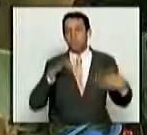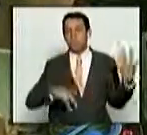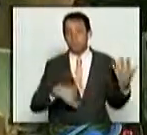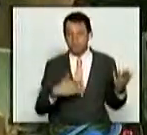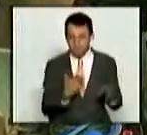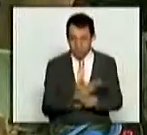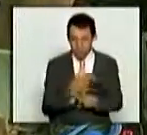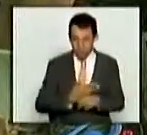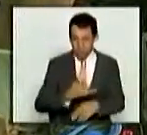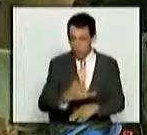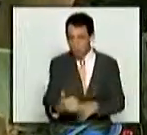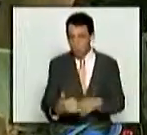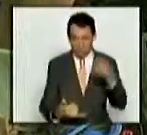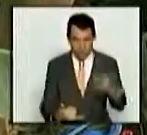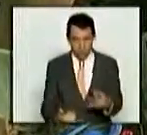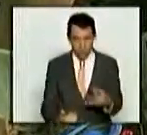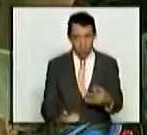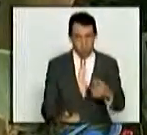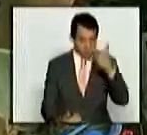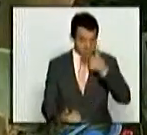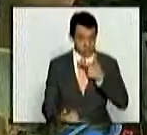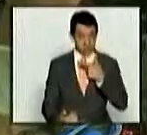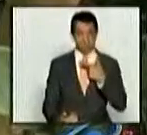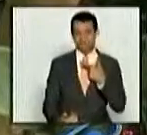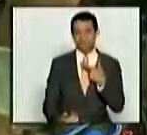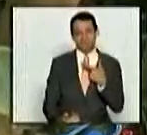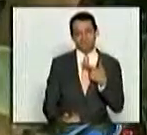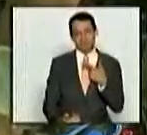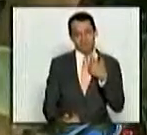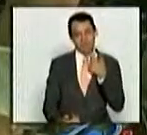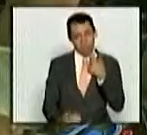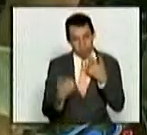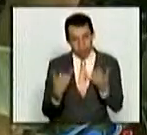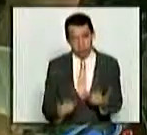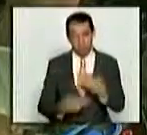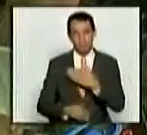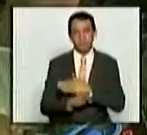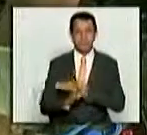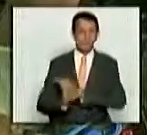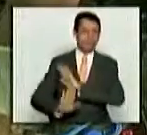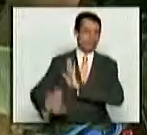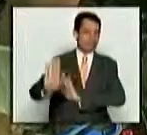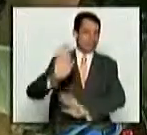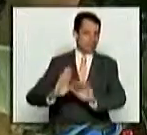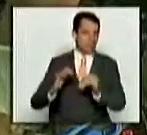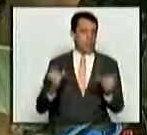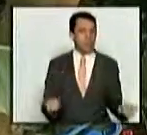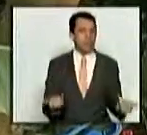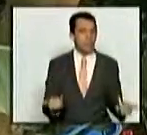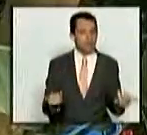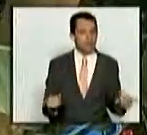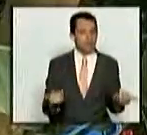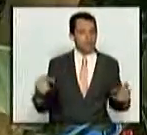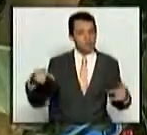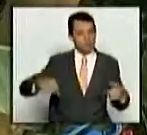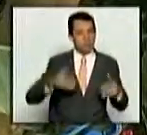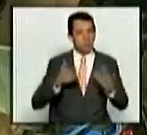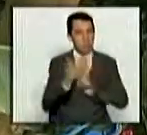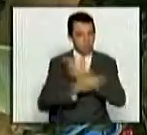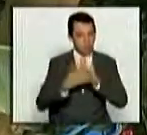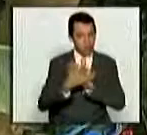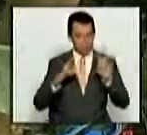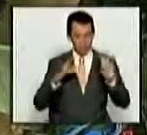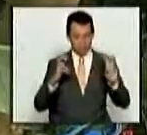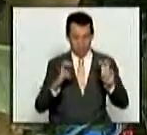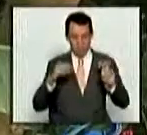es honesto. Por lo tanto, es mejor que eviten estos sitios. Hoy estaremos compartiendo